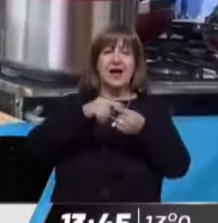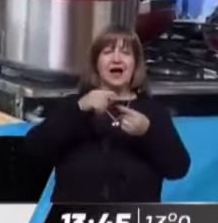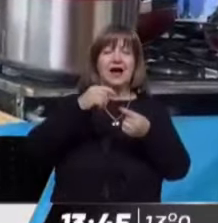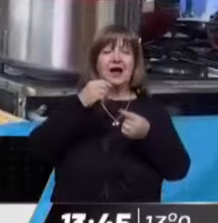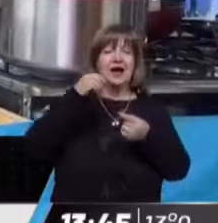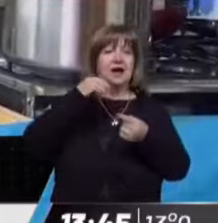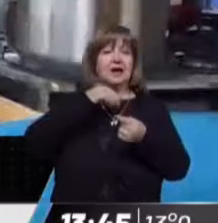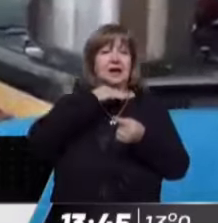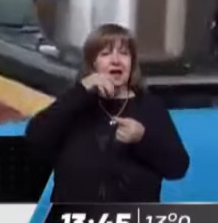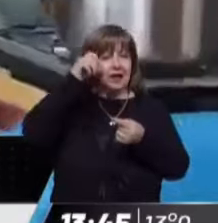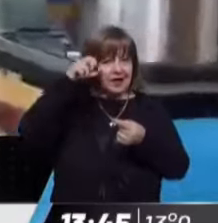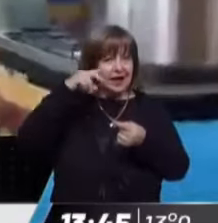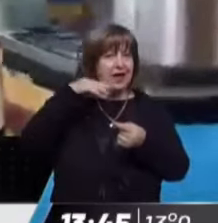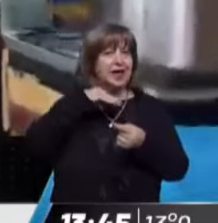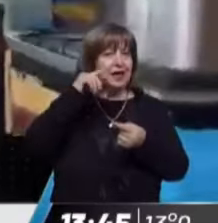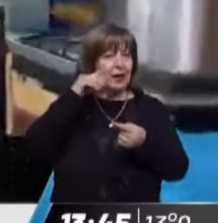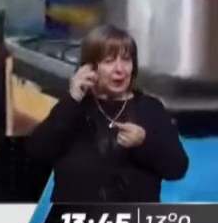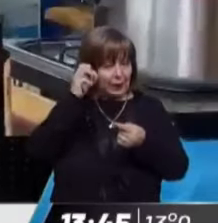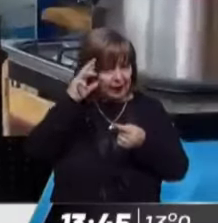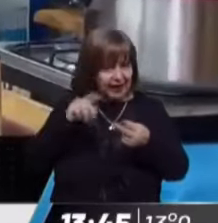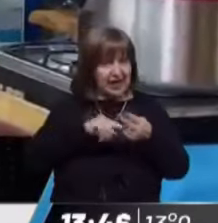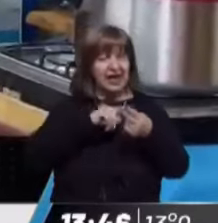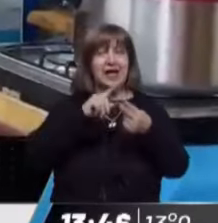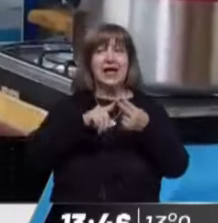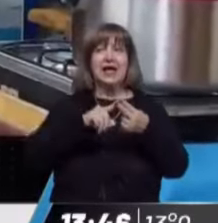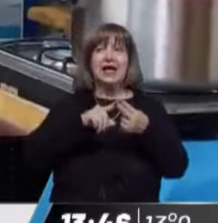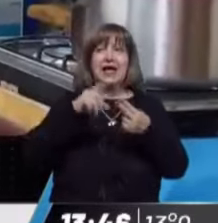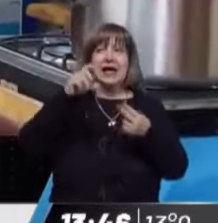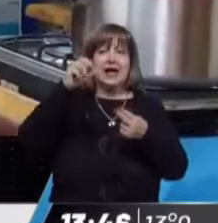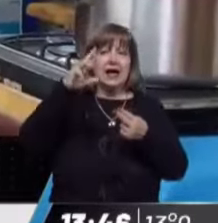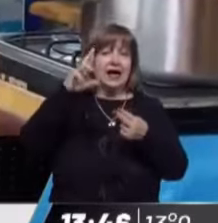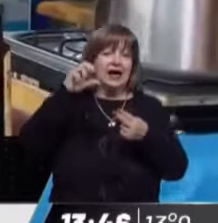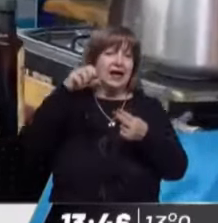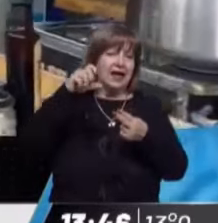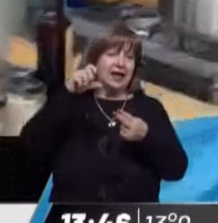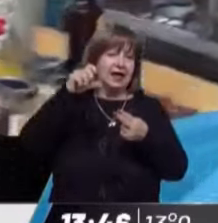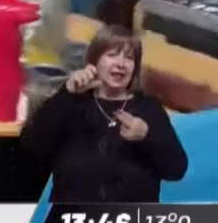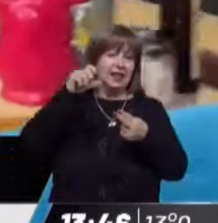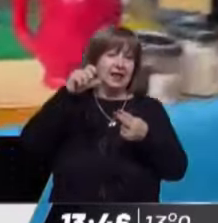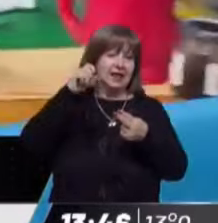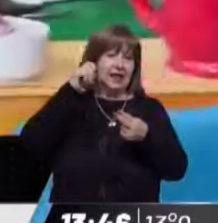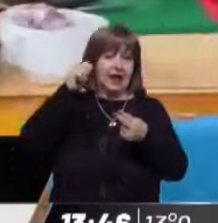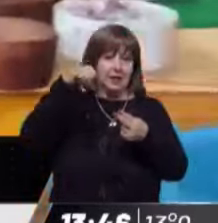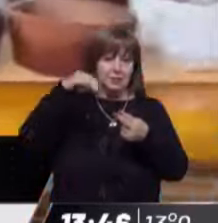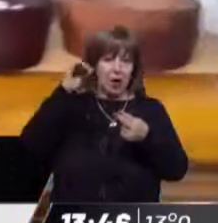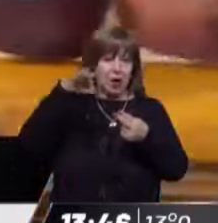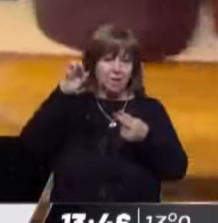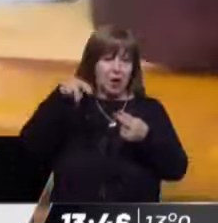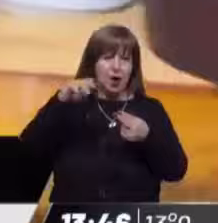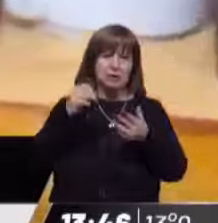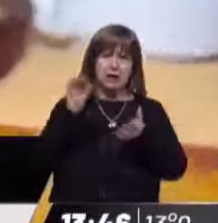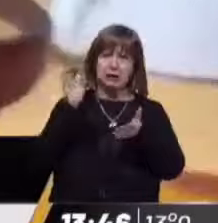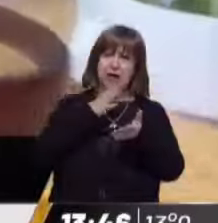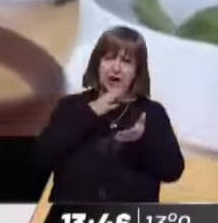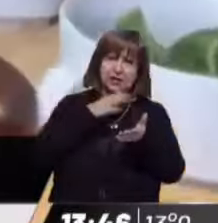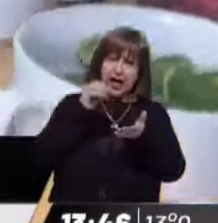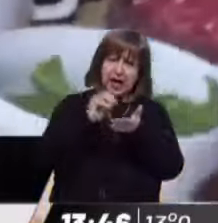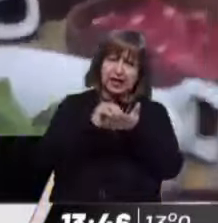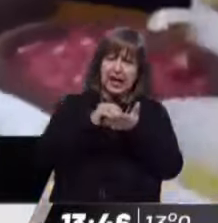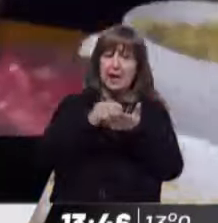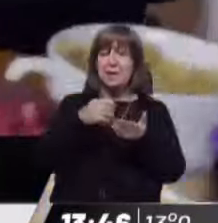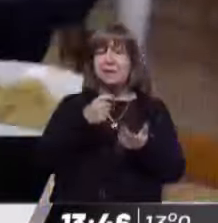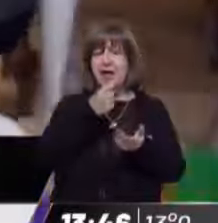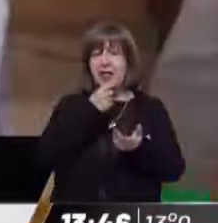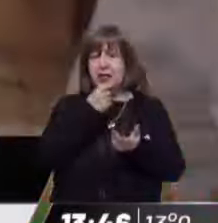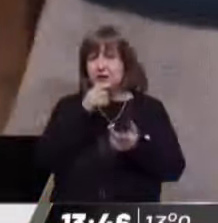cardamomo. Son un montón de cositas que igual en Aconcagua las usamos. Pero bueno, como que todavía no está tan incorporado acá en la gastronomía mendocina,